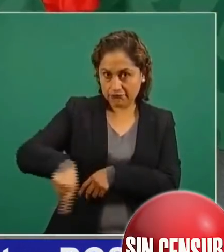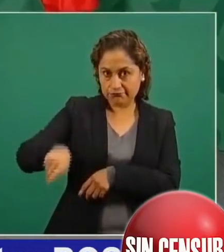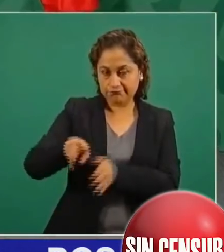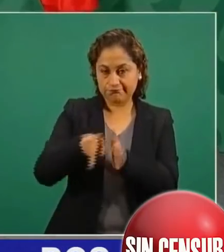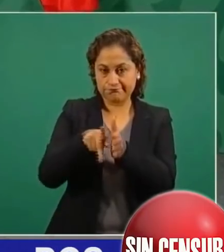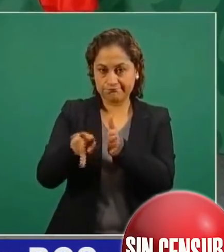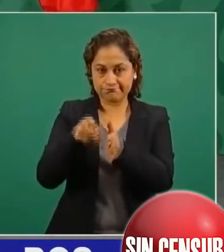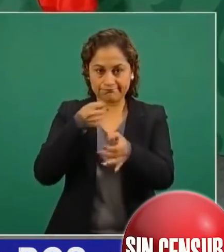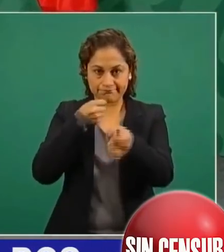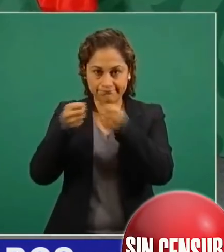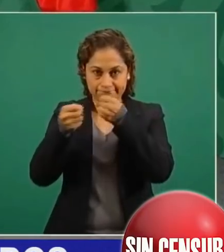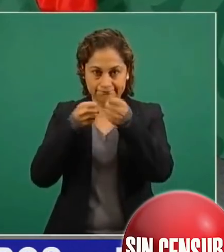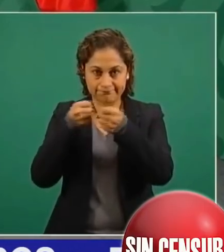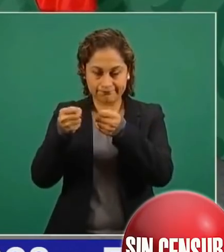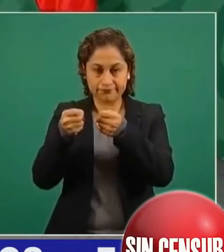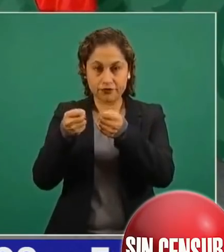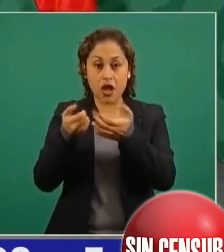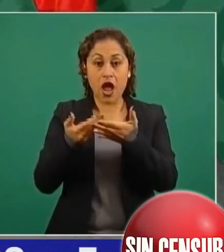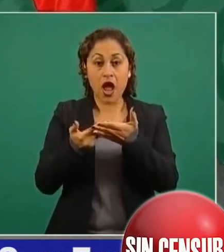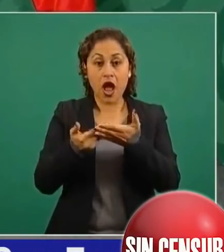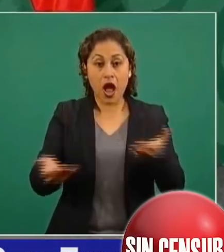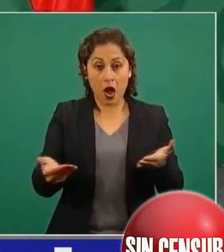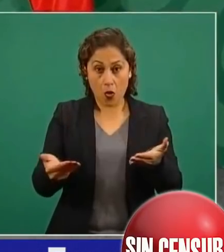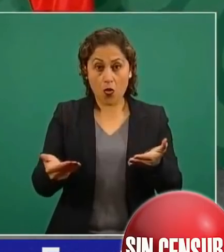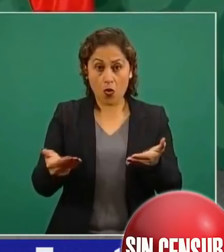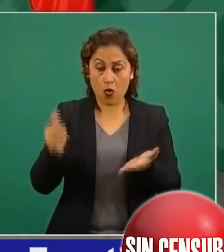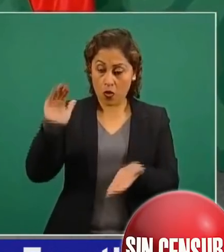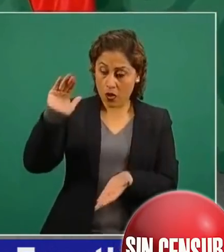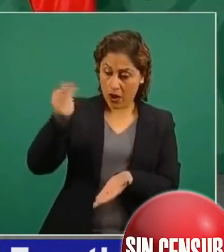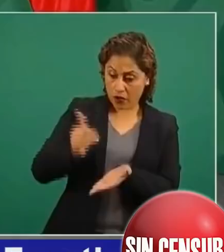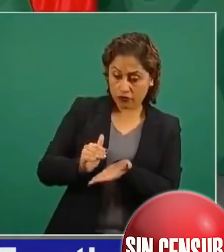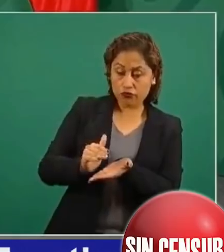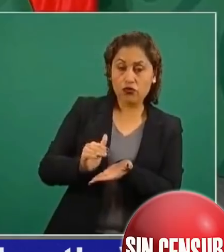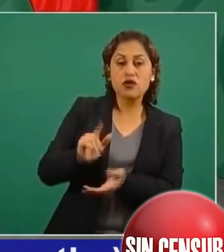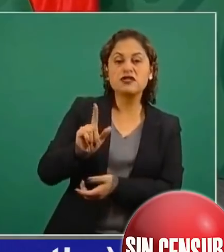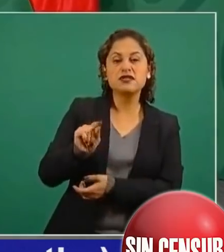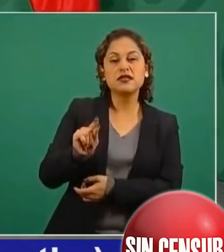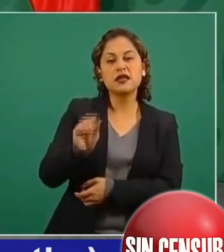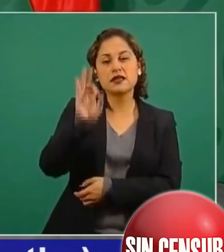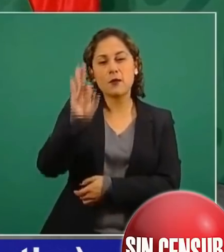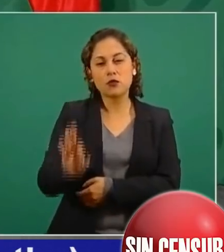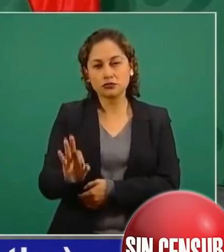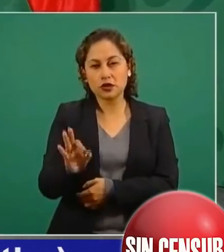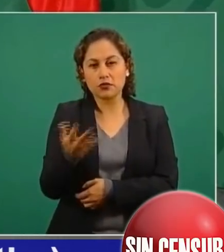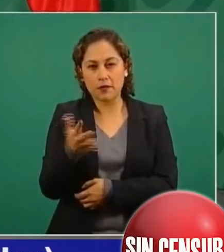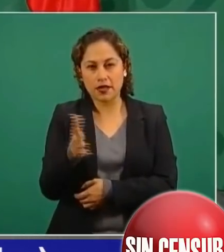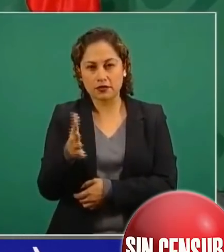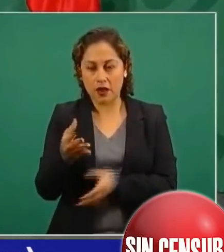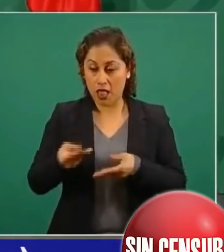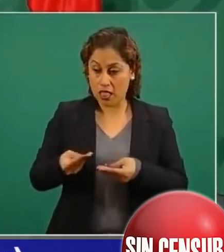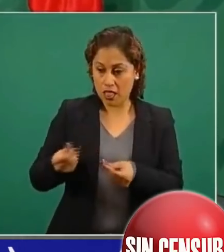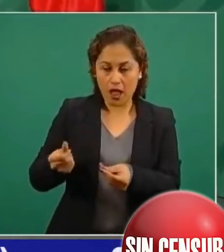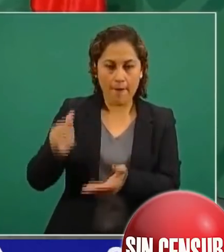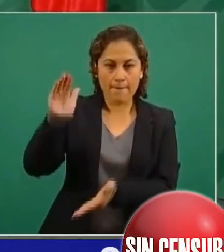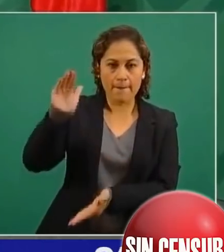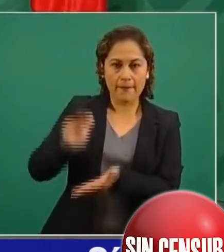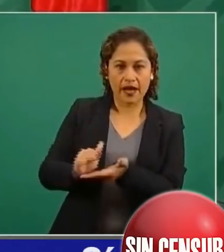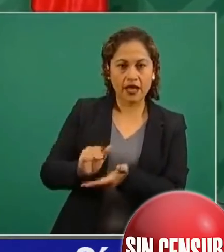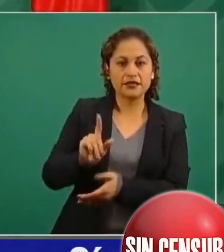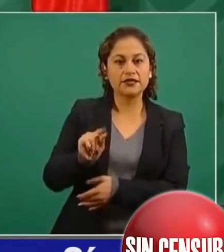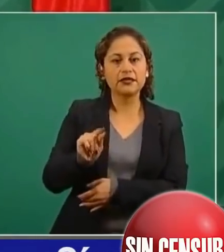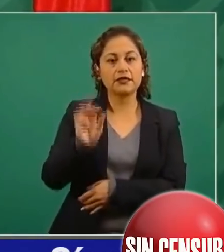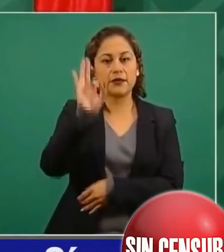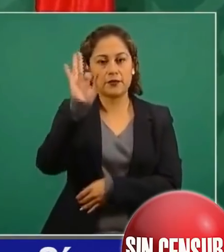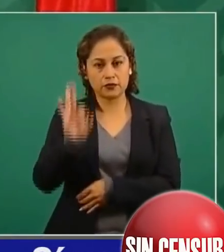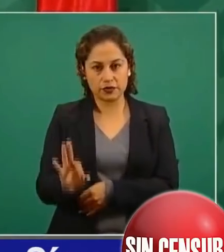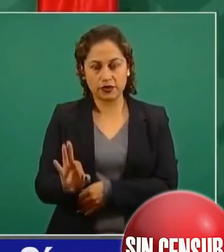ha habido una reducción como del 70% del gasto de publicidad desde que